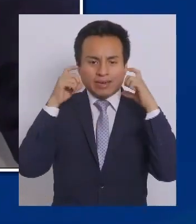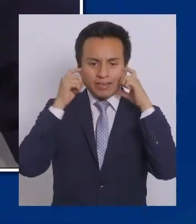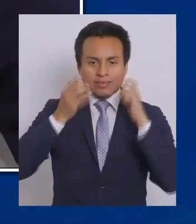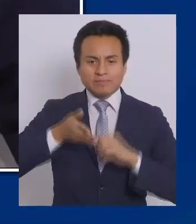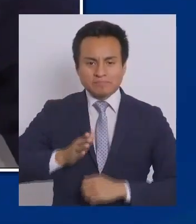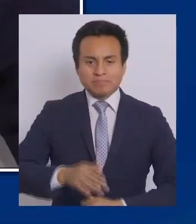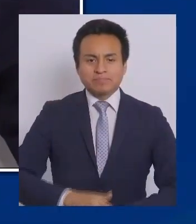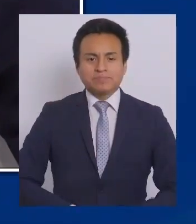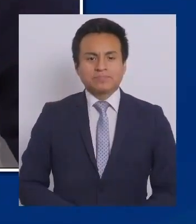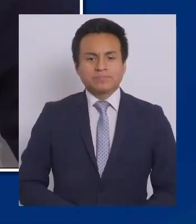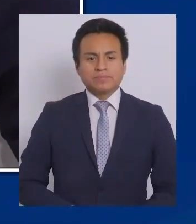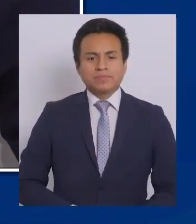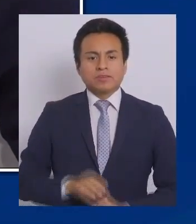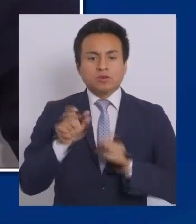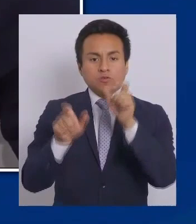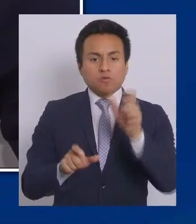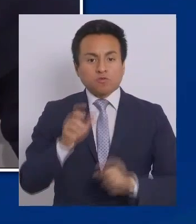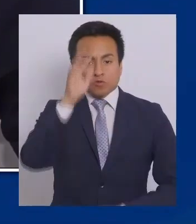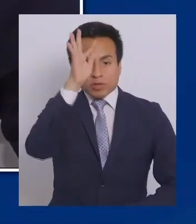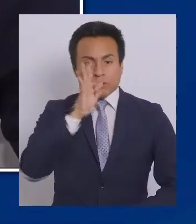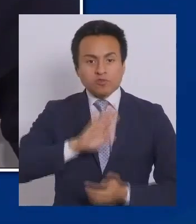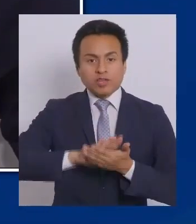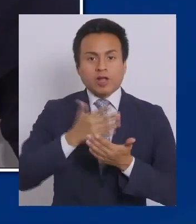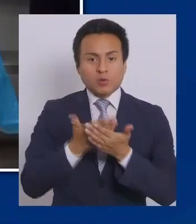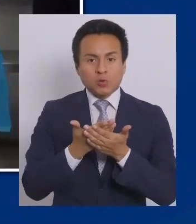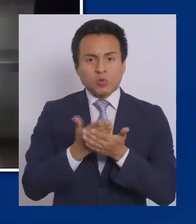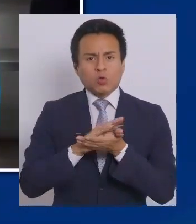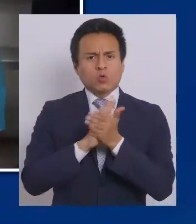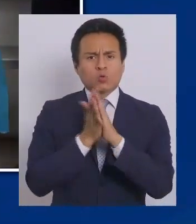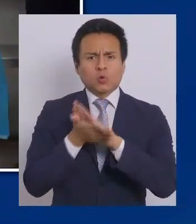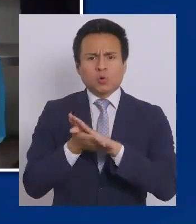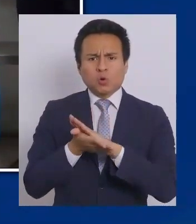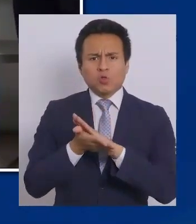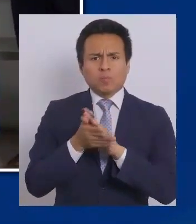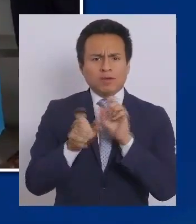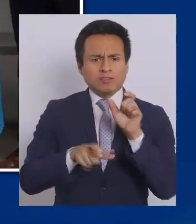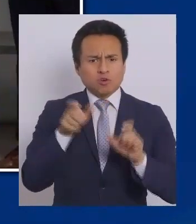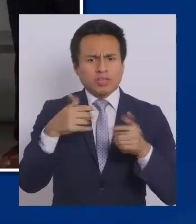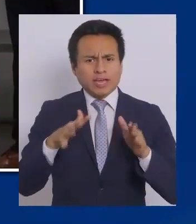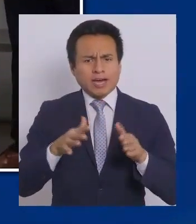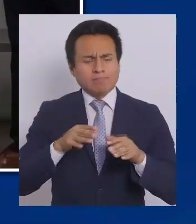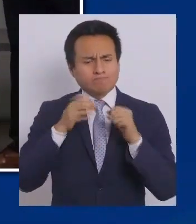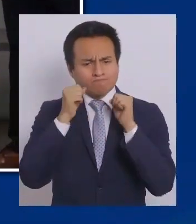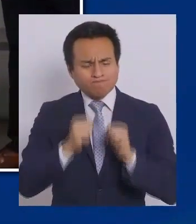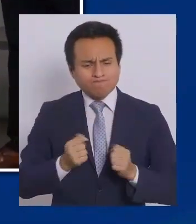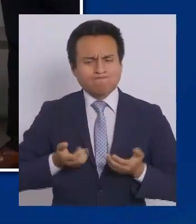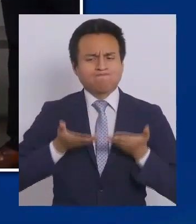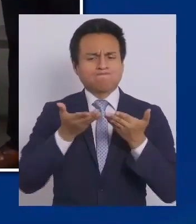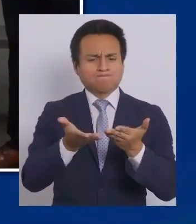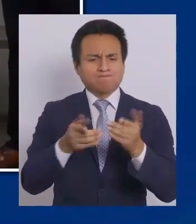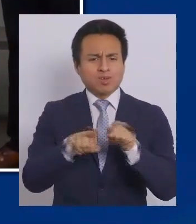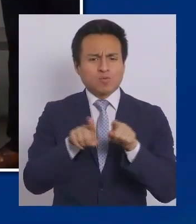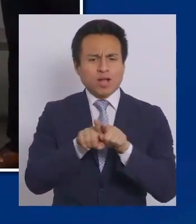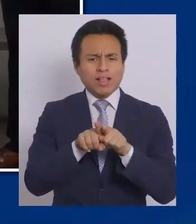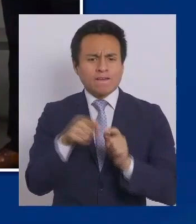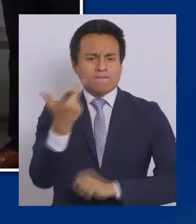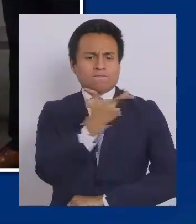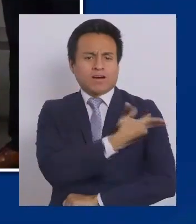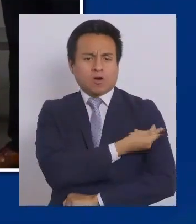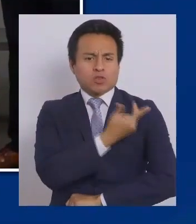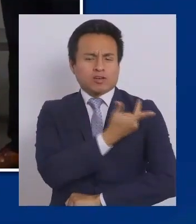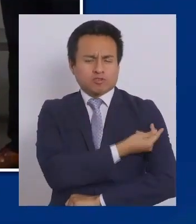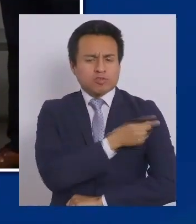nuestros funcionarios de salud han dado todo lo posible por llegar a cabo esta vacunación